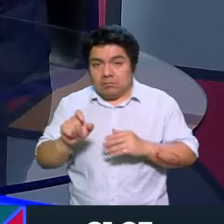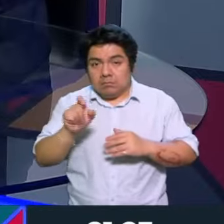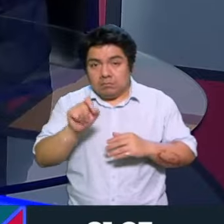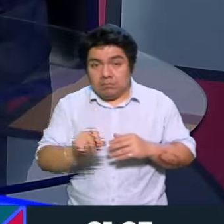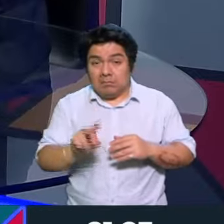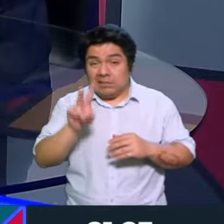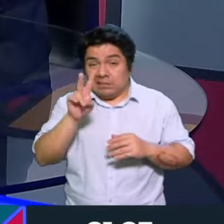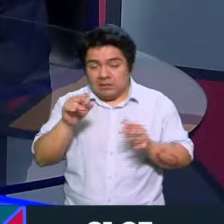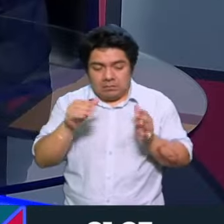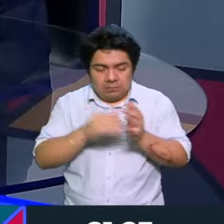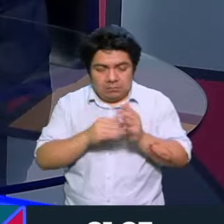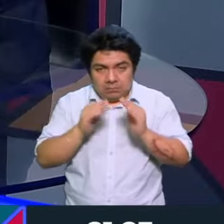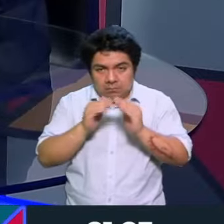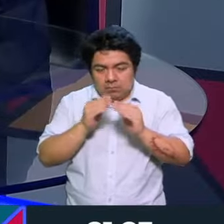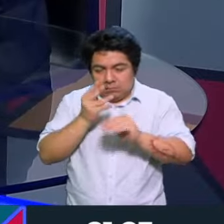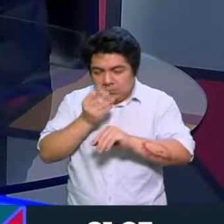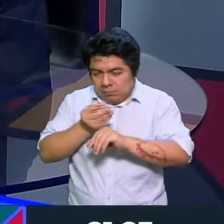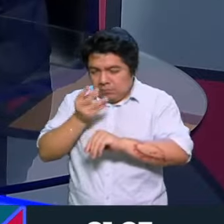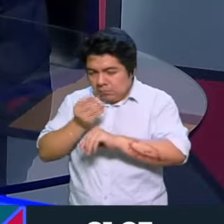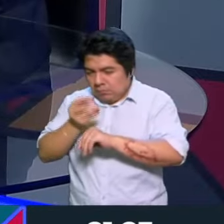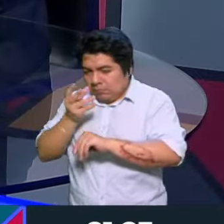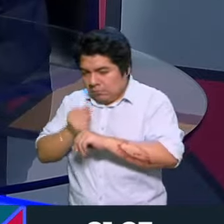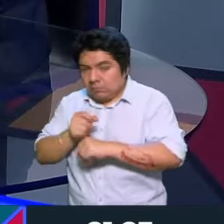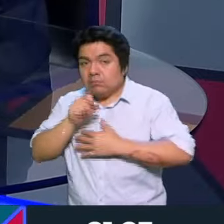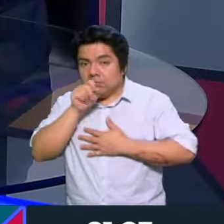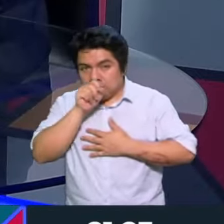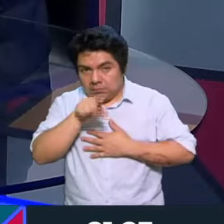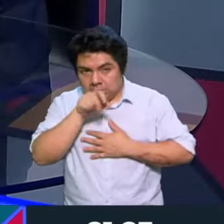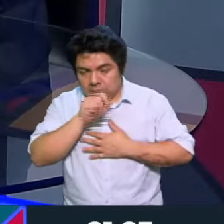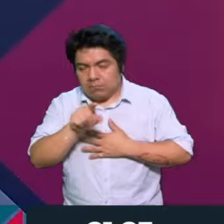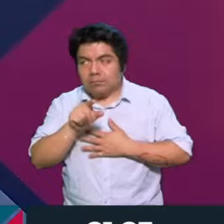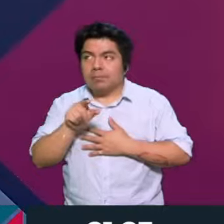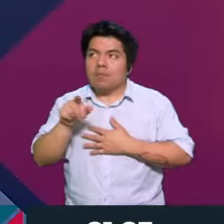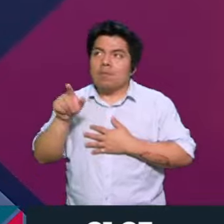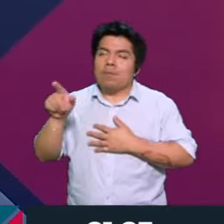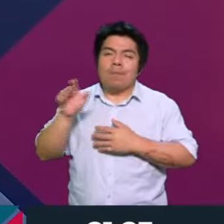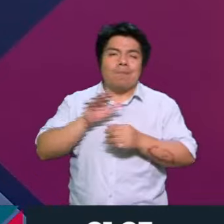22,000. Okay. También quitamos esa